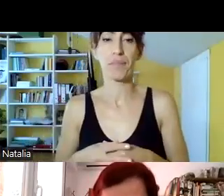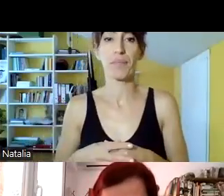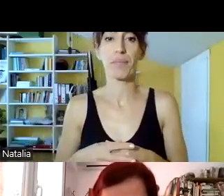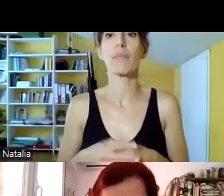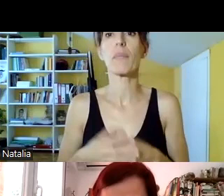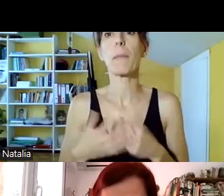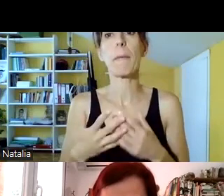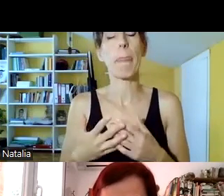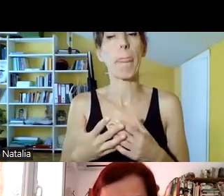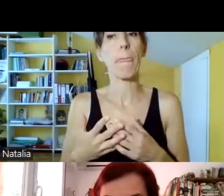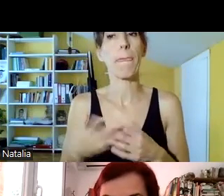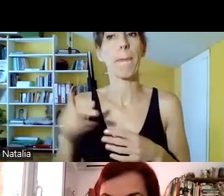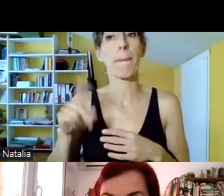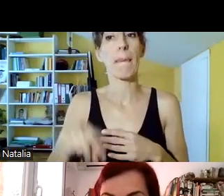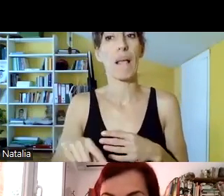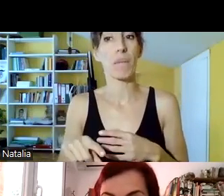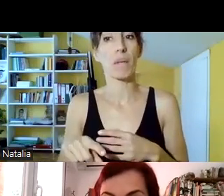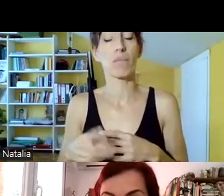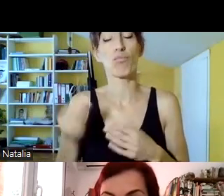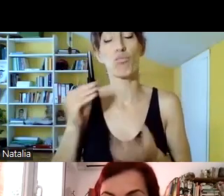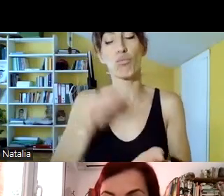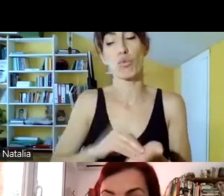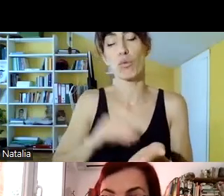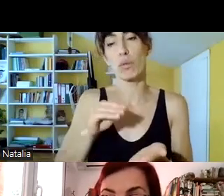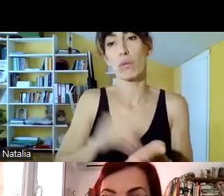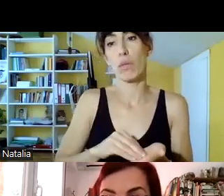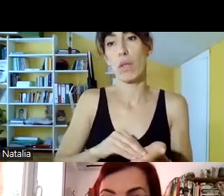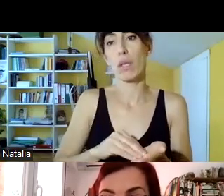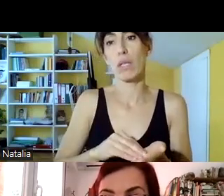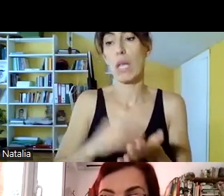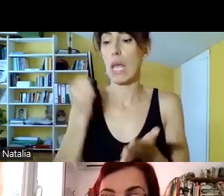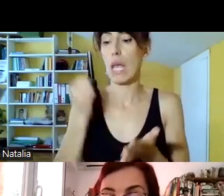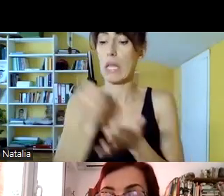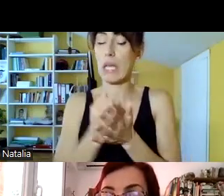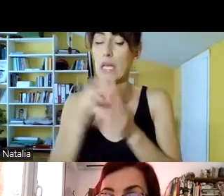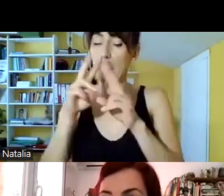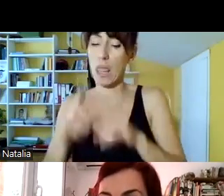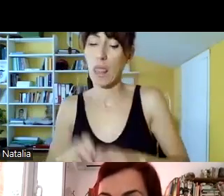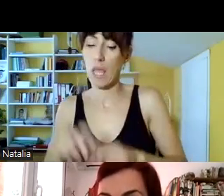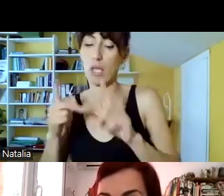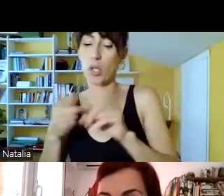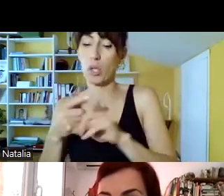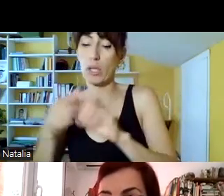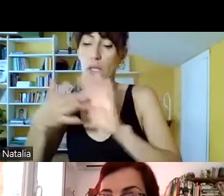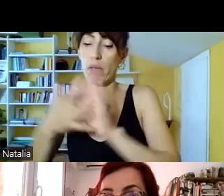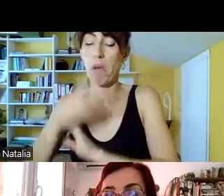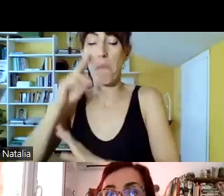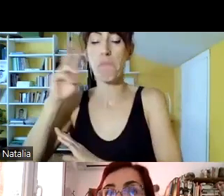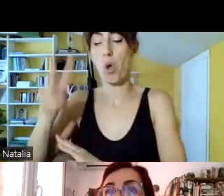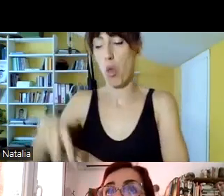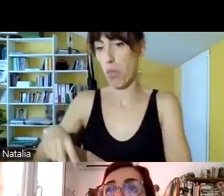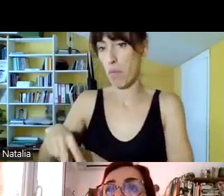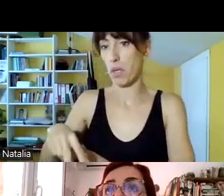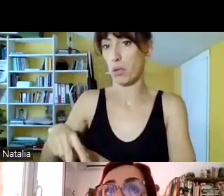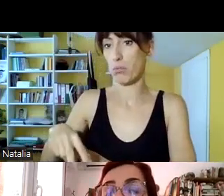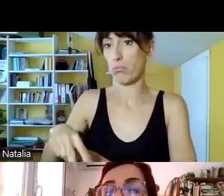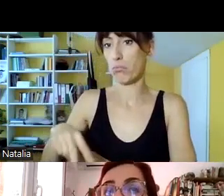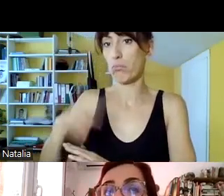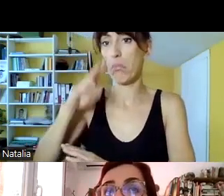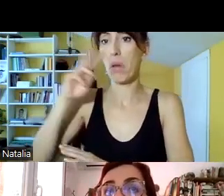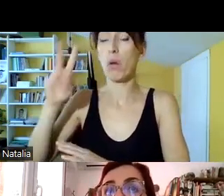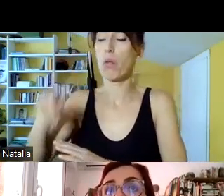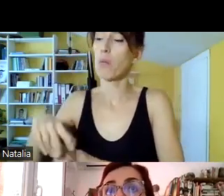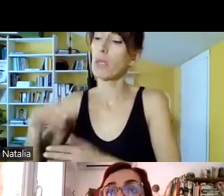con que muchas veces las etiquetas diagnósticas suponen un reconocimiento, tanto un reconocimiento del